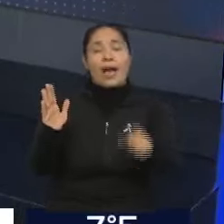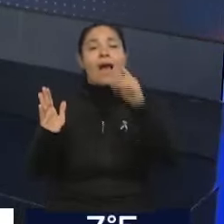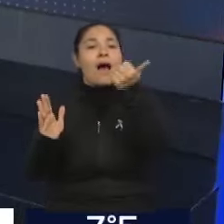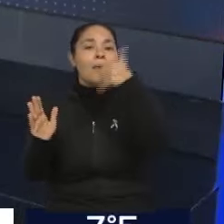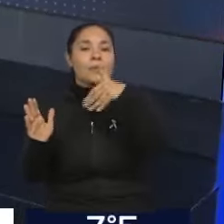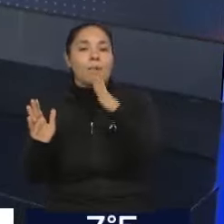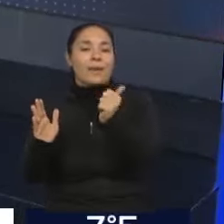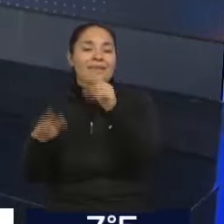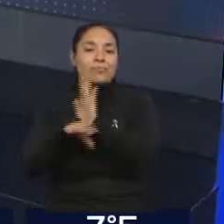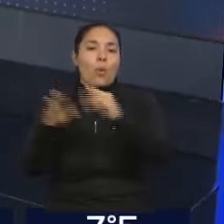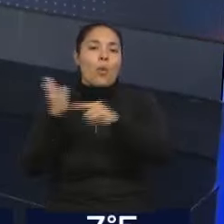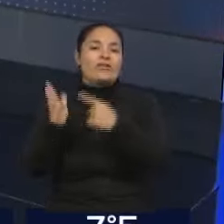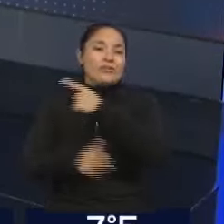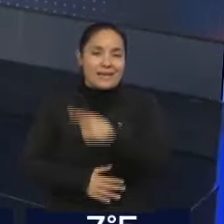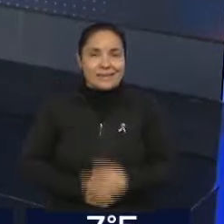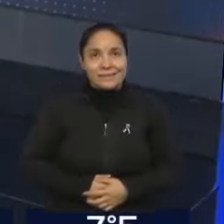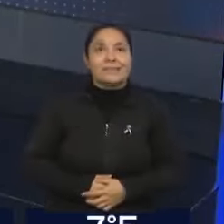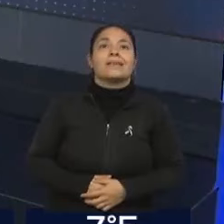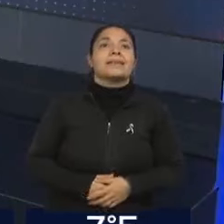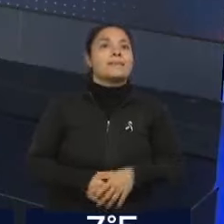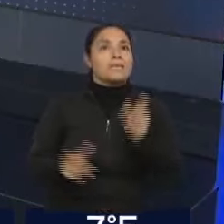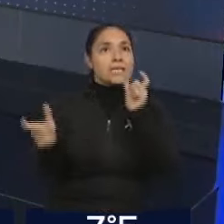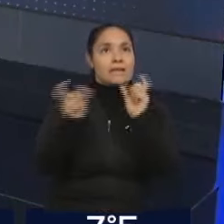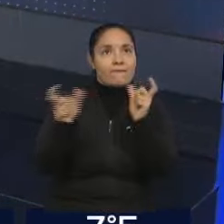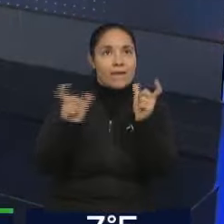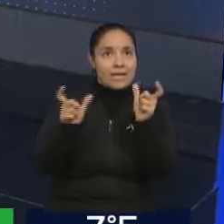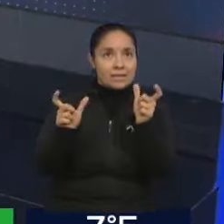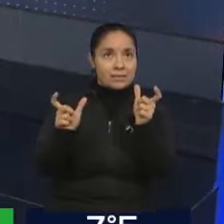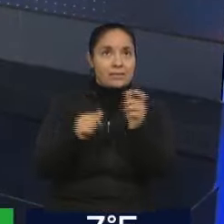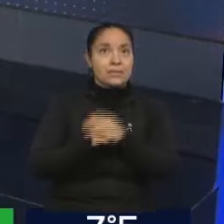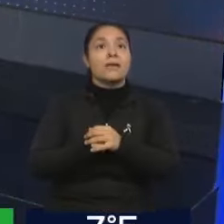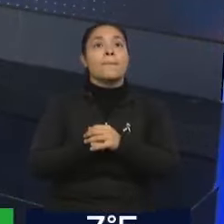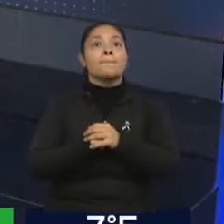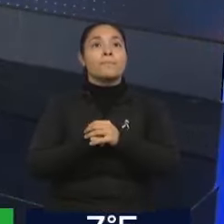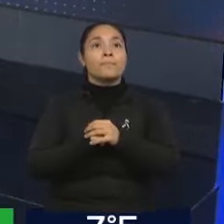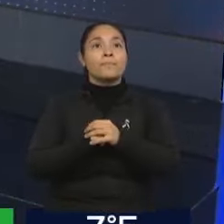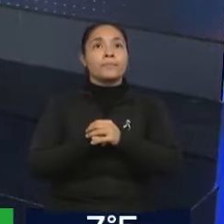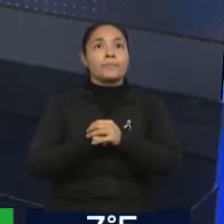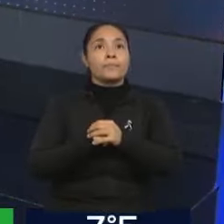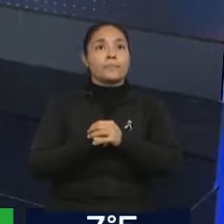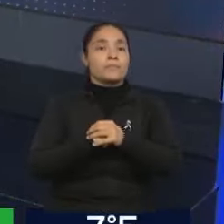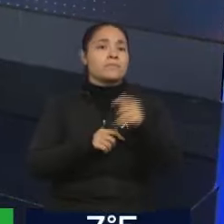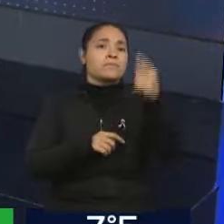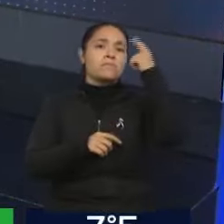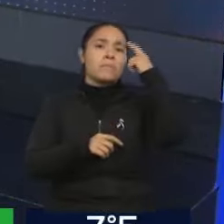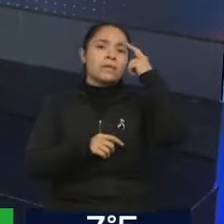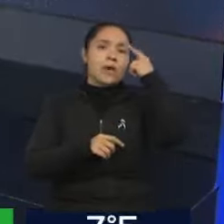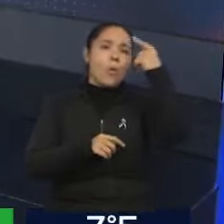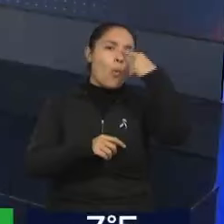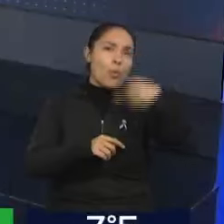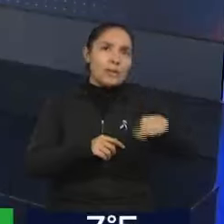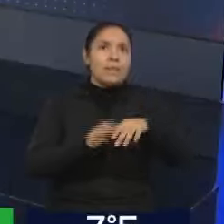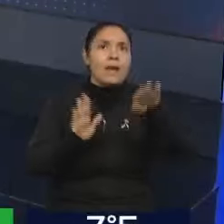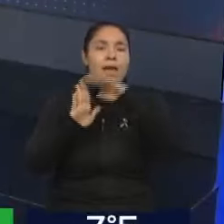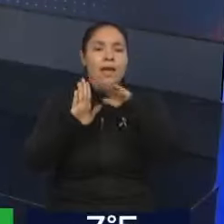400%. Hay de esa brecha entre la más alta, que Mendoza, y la más baja. Y vos preguntabas, a la última placa vamos a pasar,